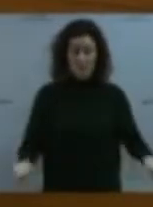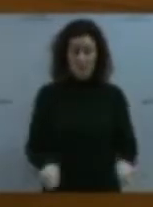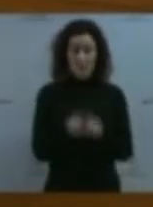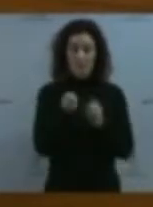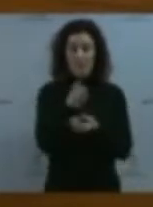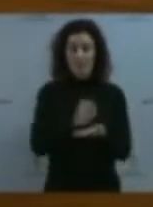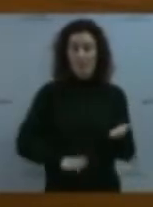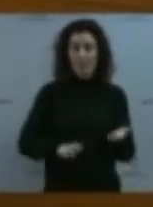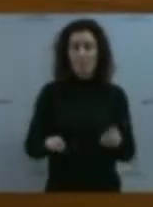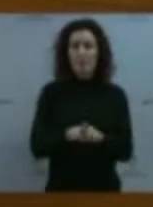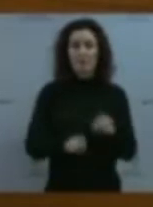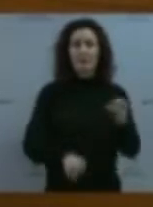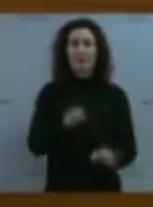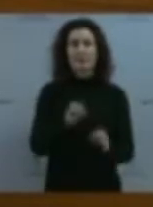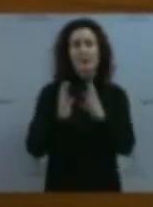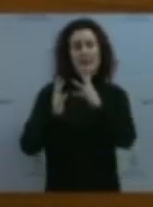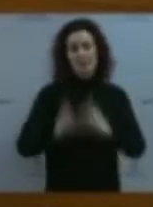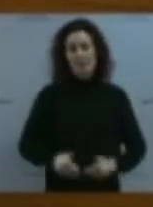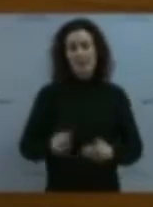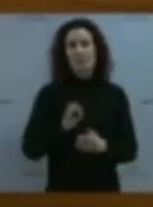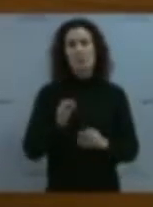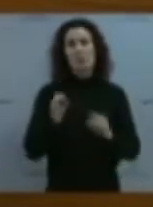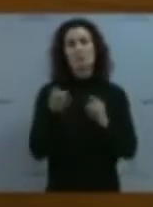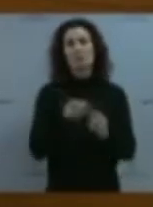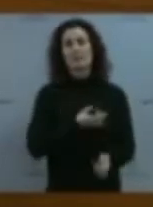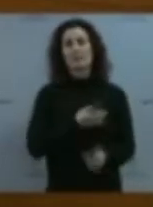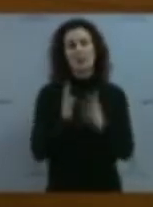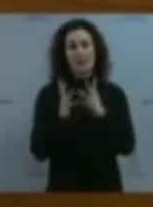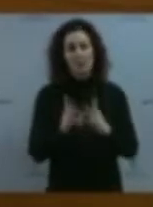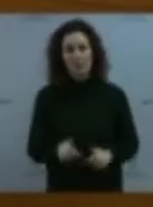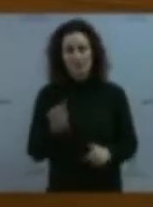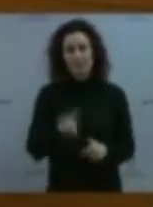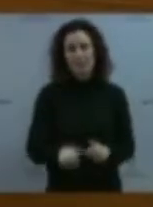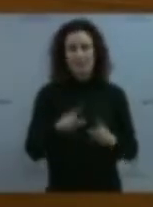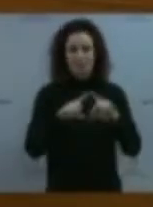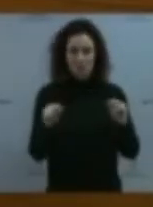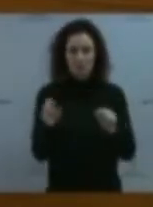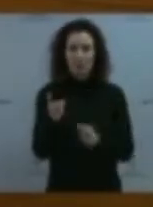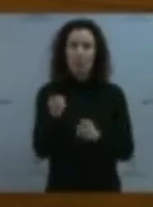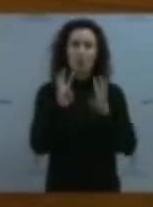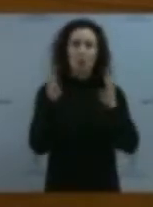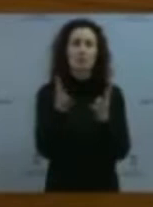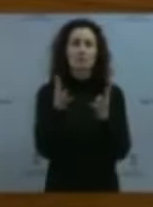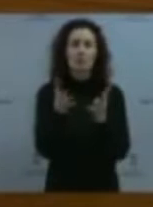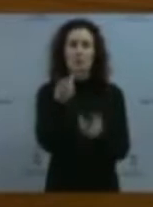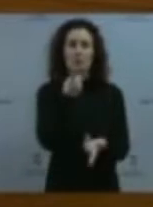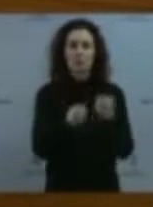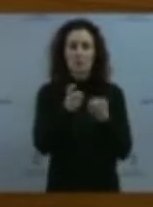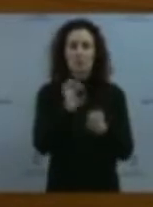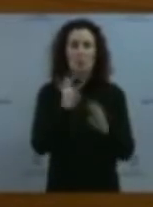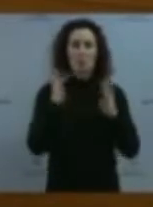Cuentas en Asturias, como puede ser el Consejo Consultivo o el Consejo de Estado, incluso en su caso, o cualquier órgano que en este sentido